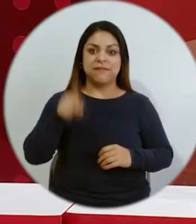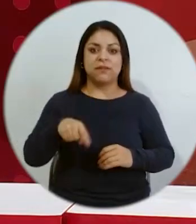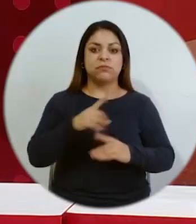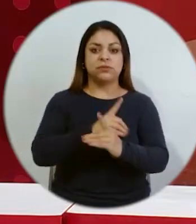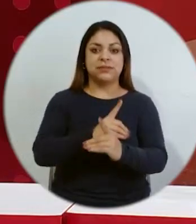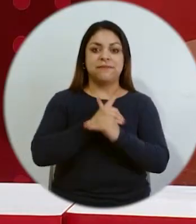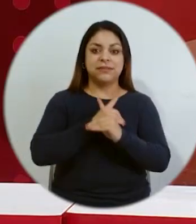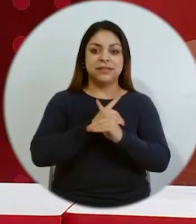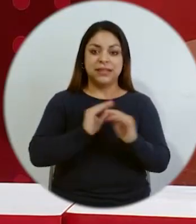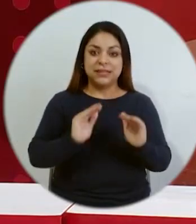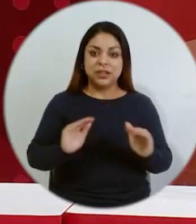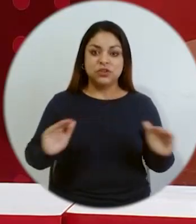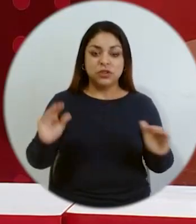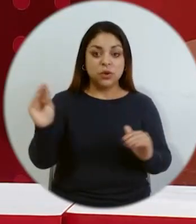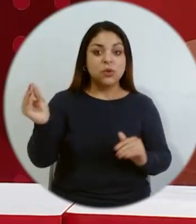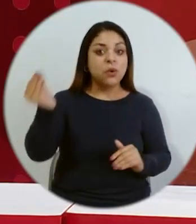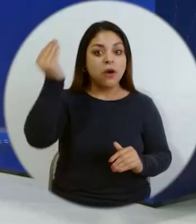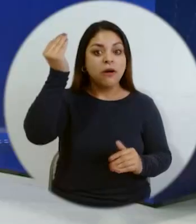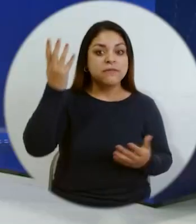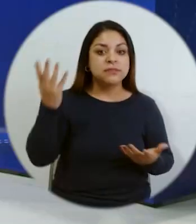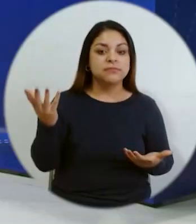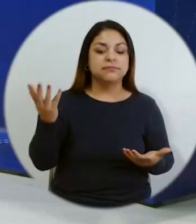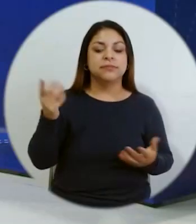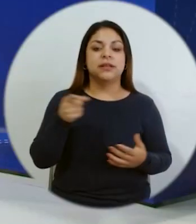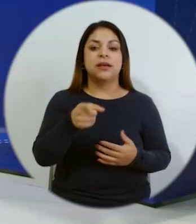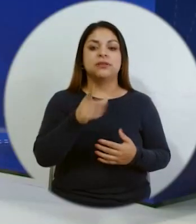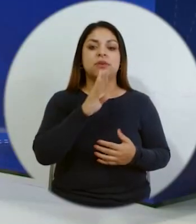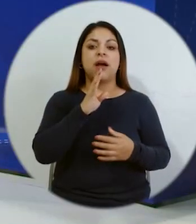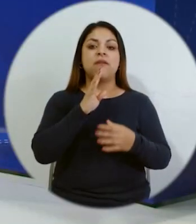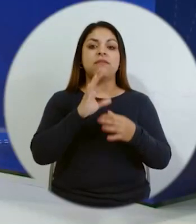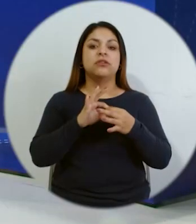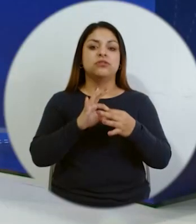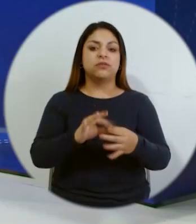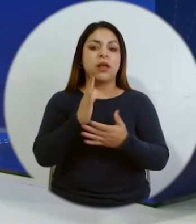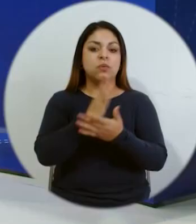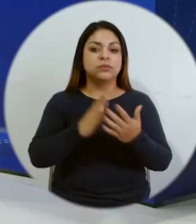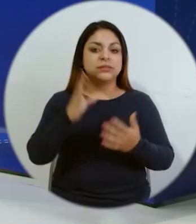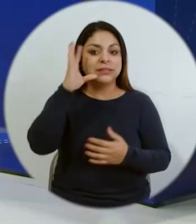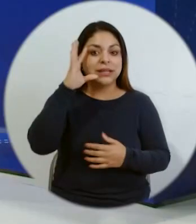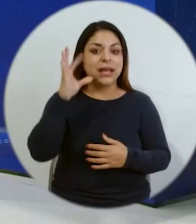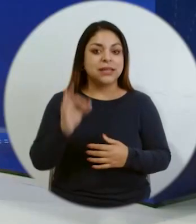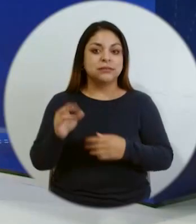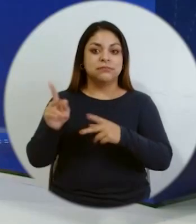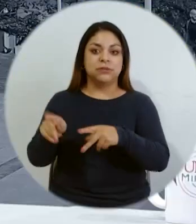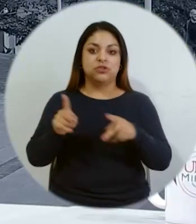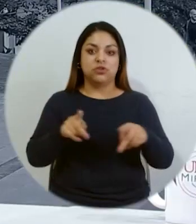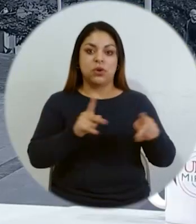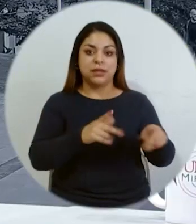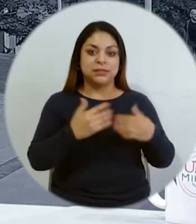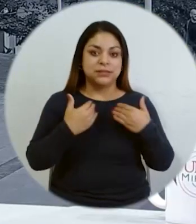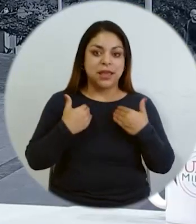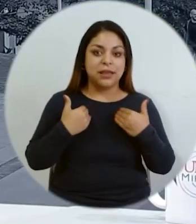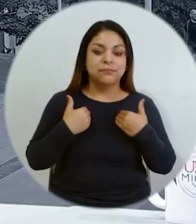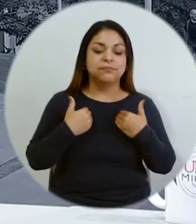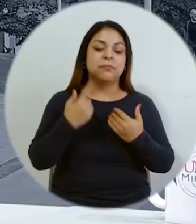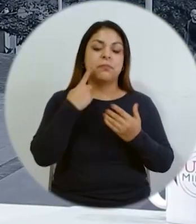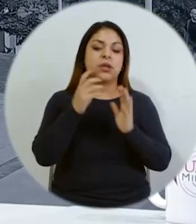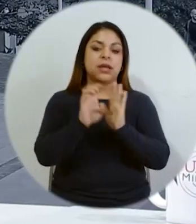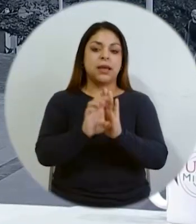camiseta en la defensa de nuestra niñez y adolescencia. Eso tiene que ver mucho también con las creencias que la gente tenga, ¿verdad? Porque